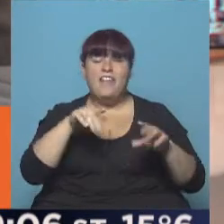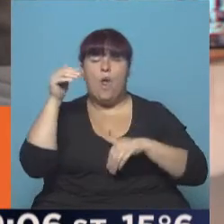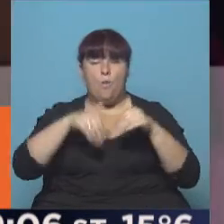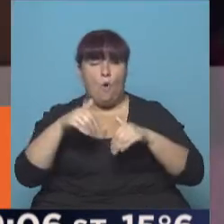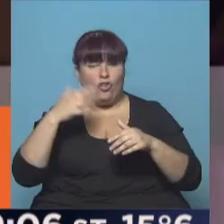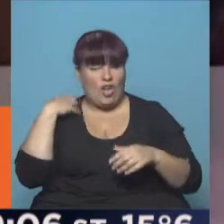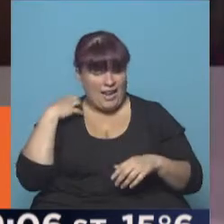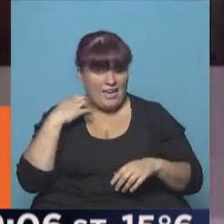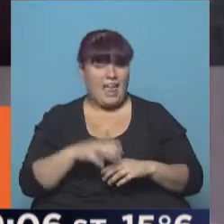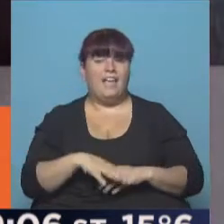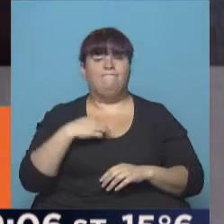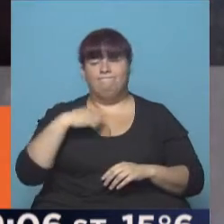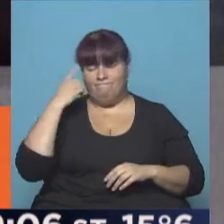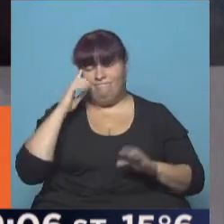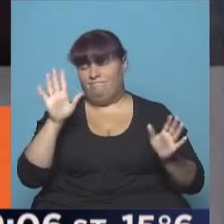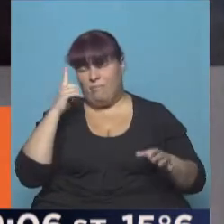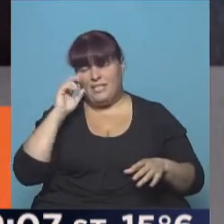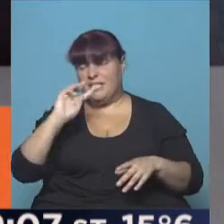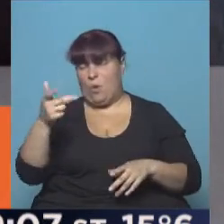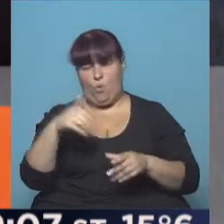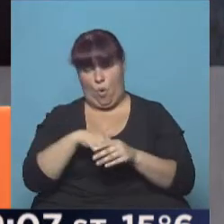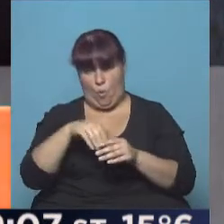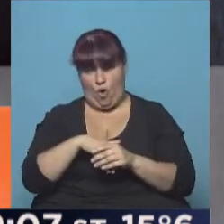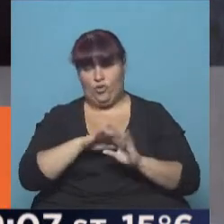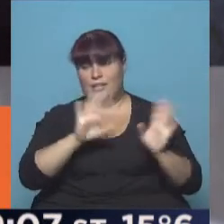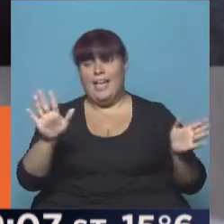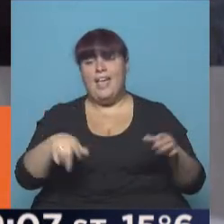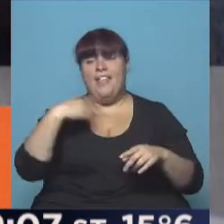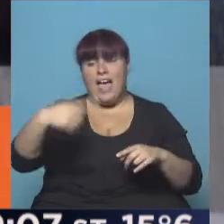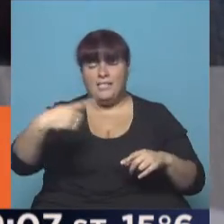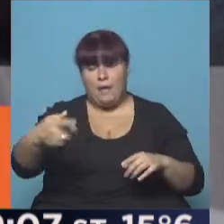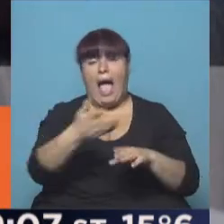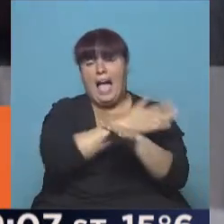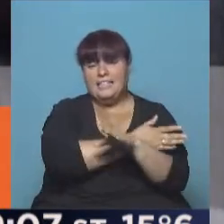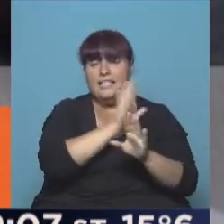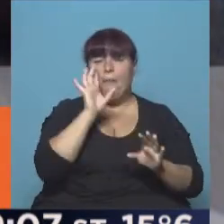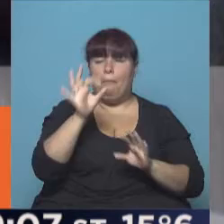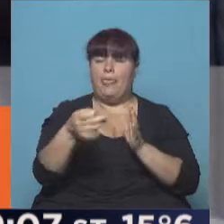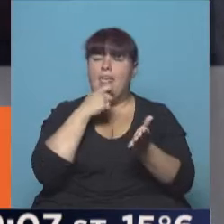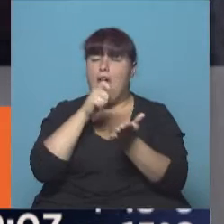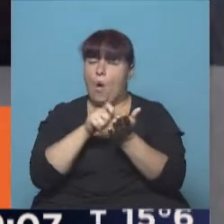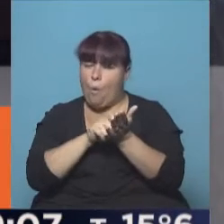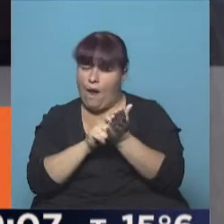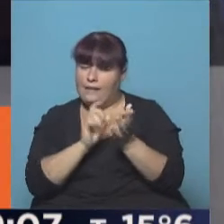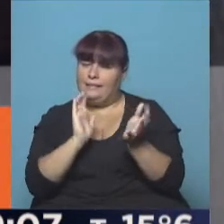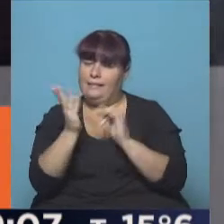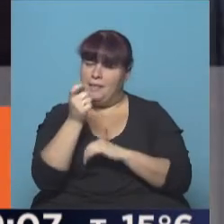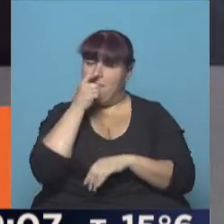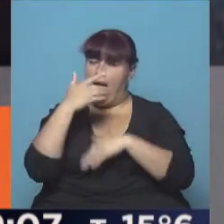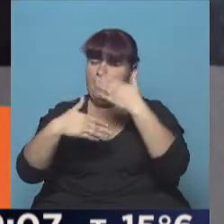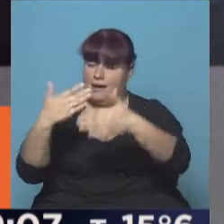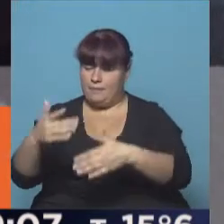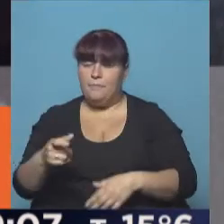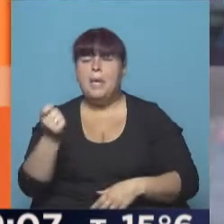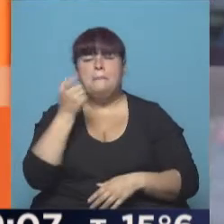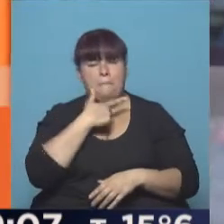en la general, yo creo que ya se esperaba el balotaje. De hecho, en los días previos ya se veía en las encuestas esta curva de un Macri creciente, ¿no? Ahora,